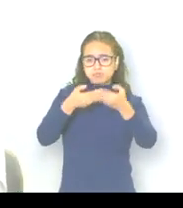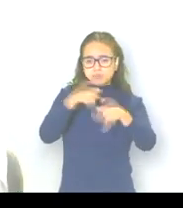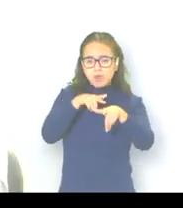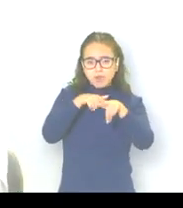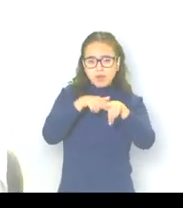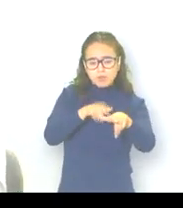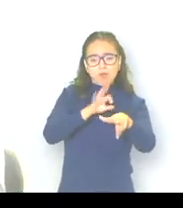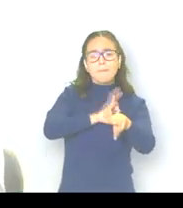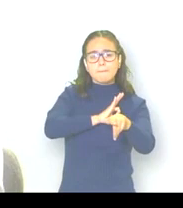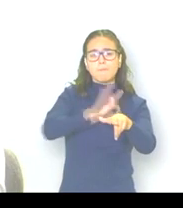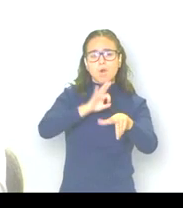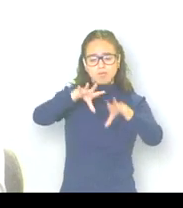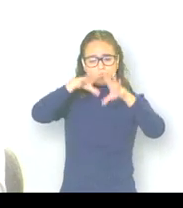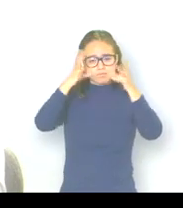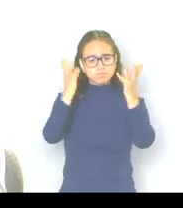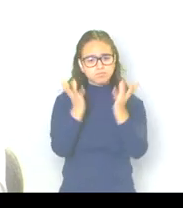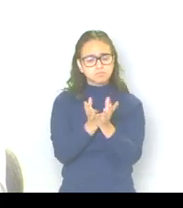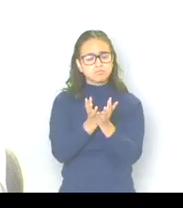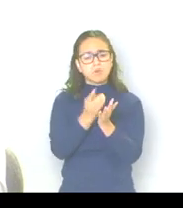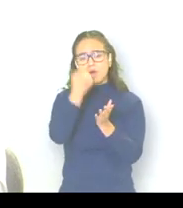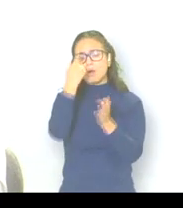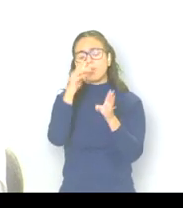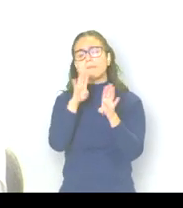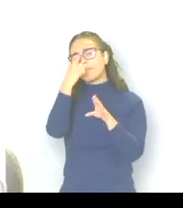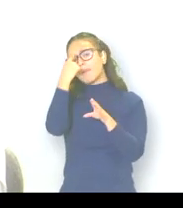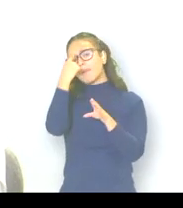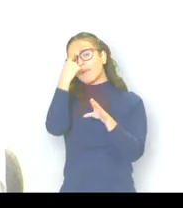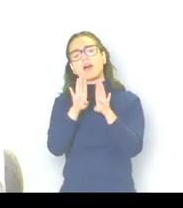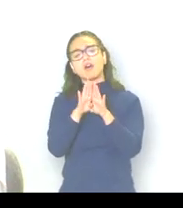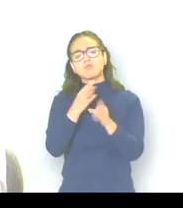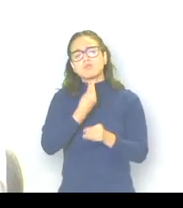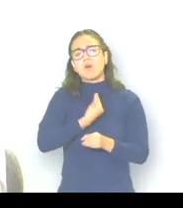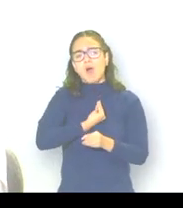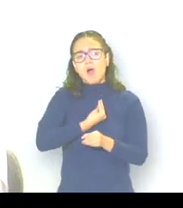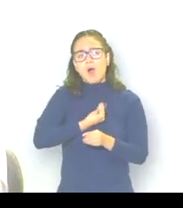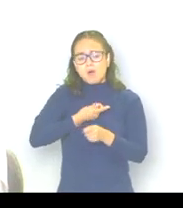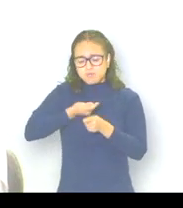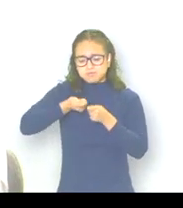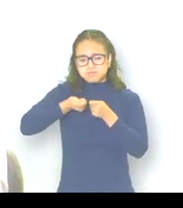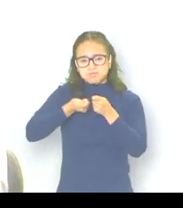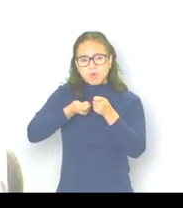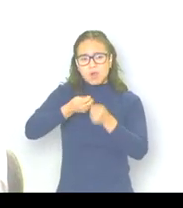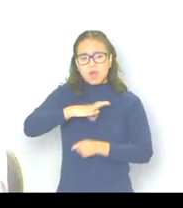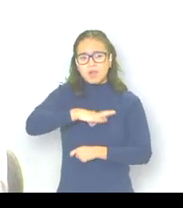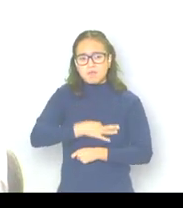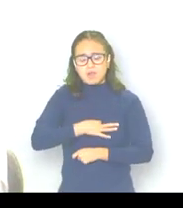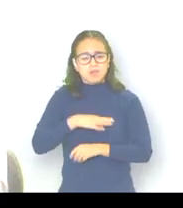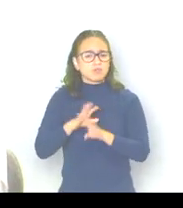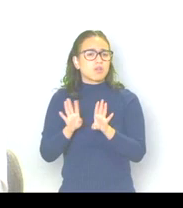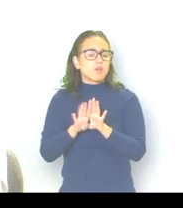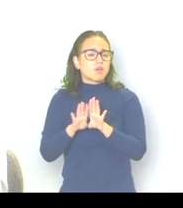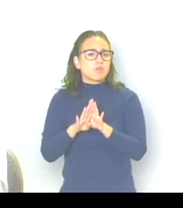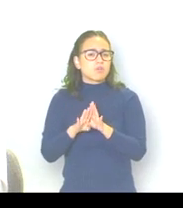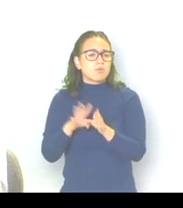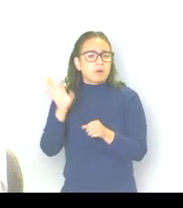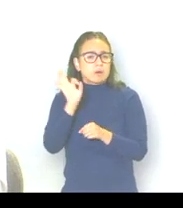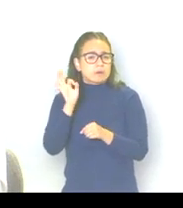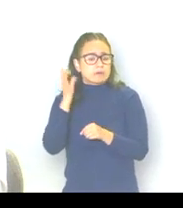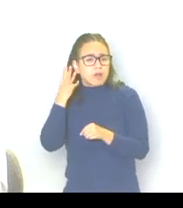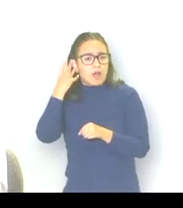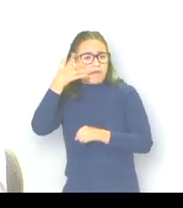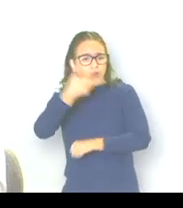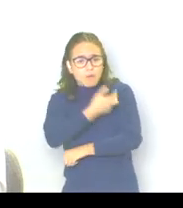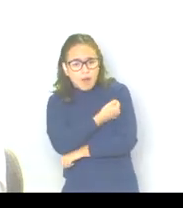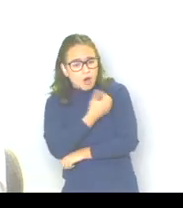avanzar en el mundo para poder contener este virus sin estar esperanzados a que llegue una vacuna. Si estamos